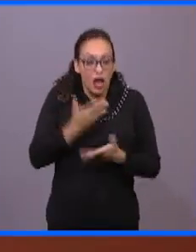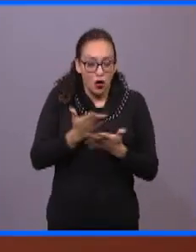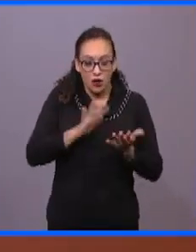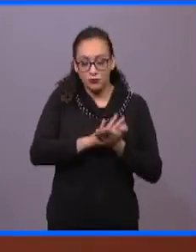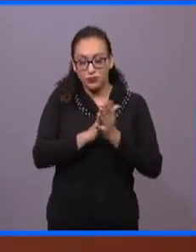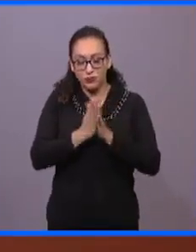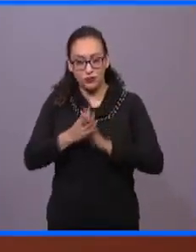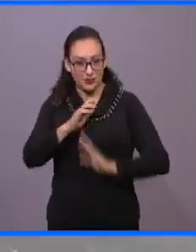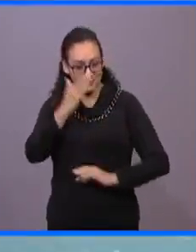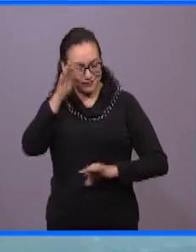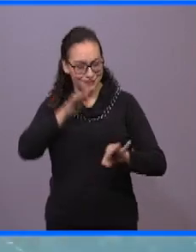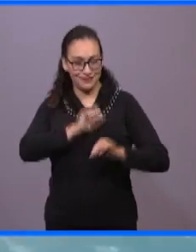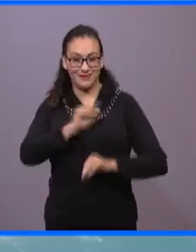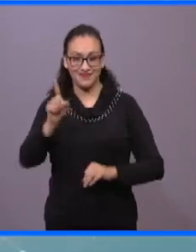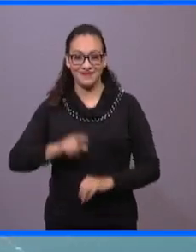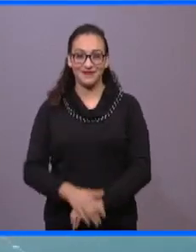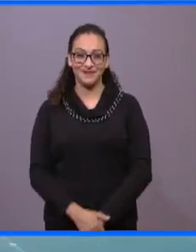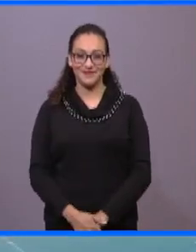transición.